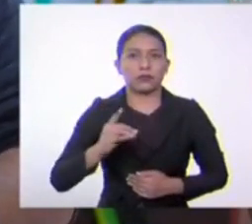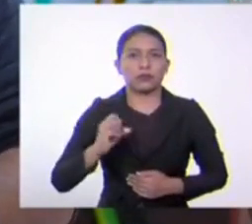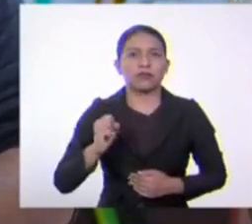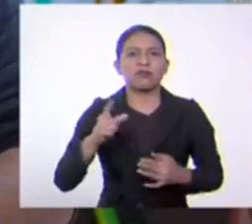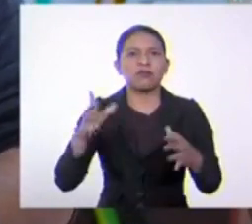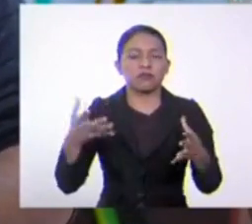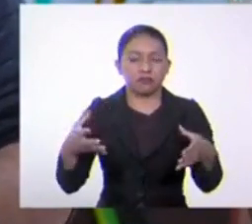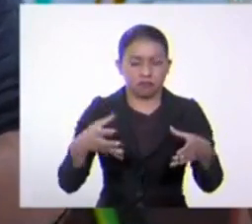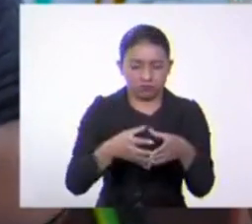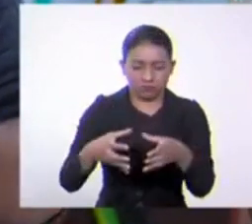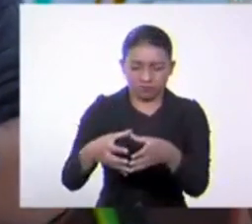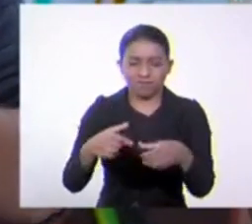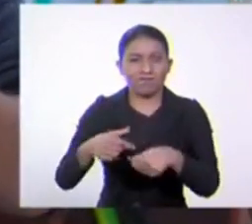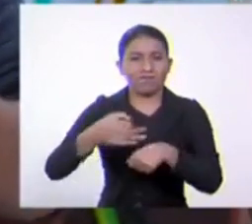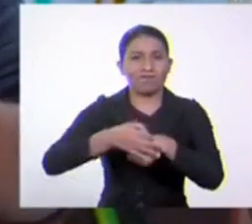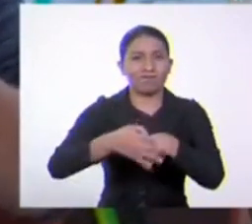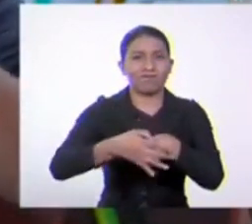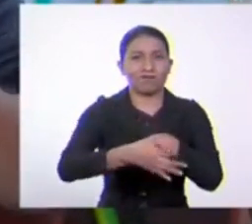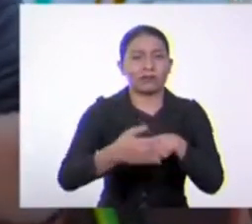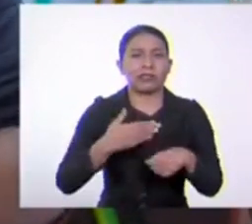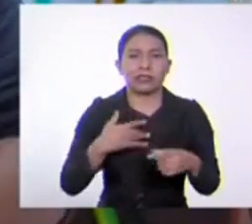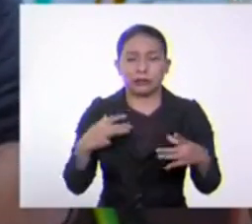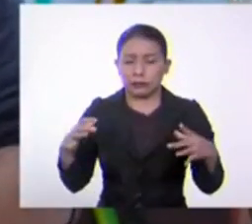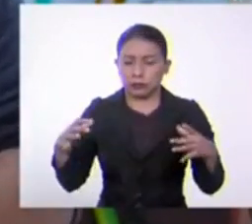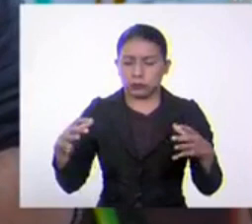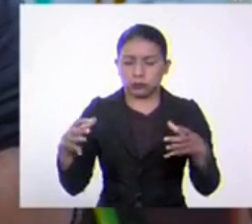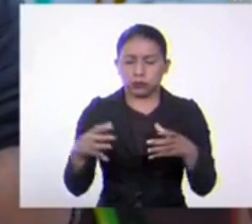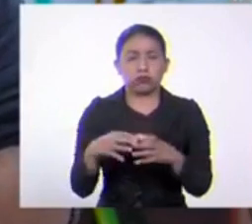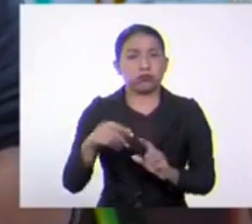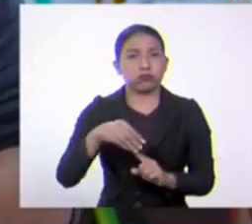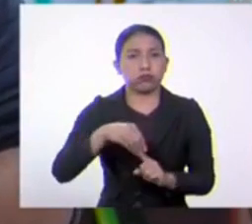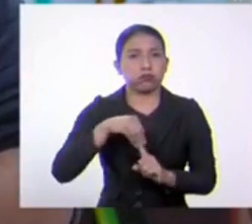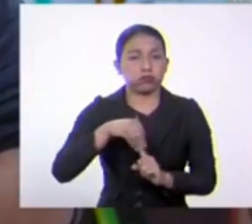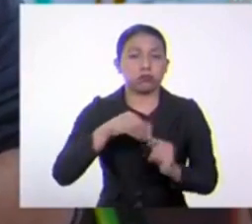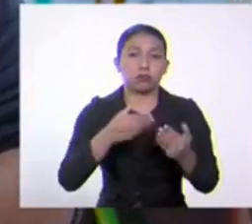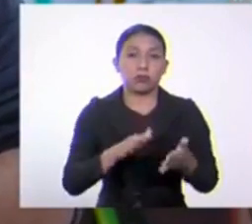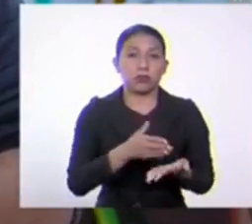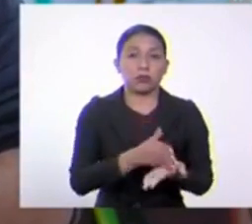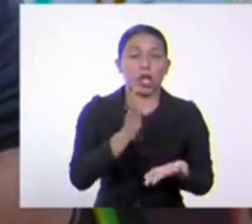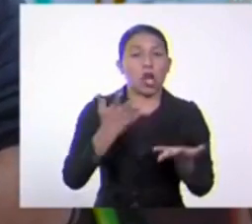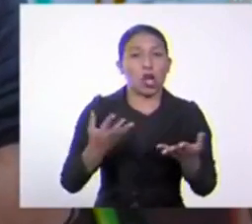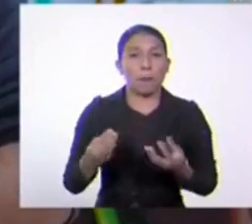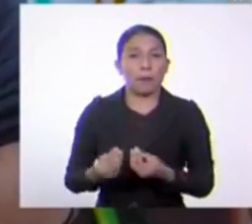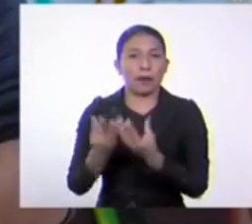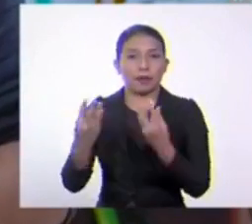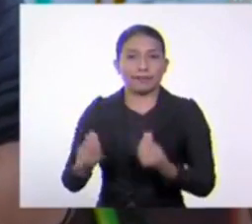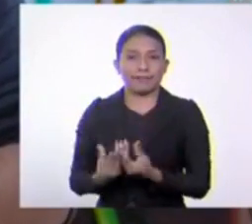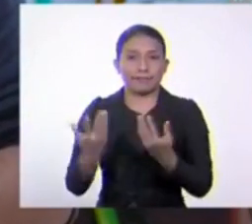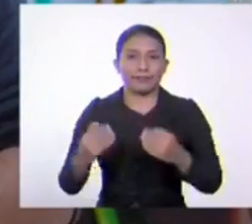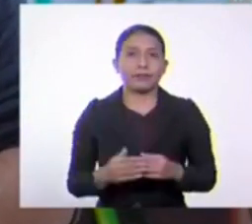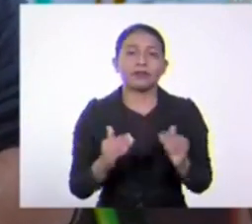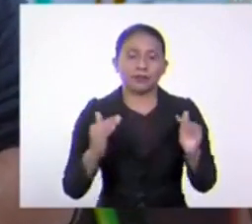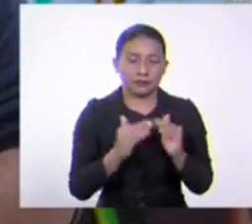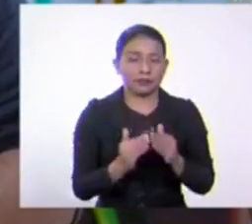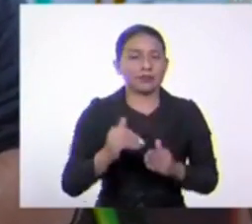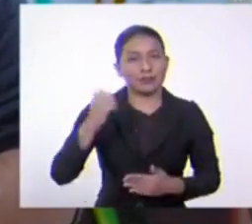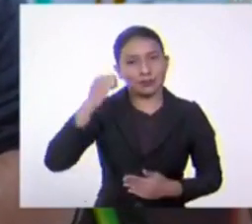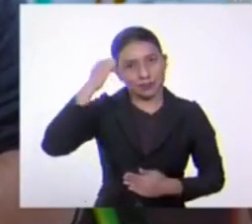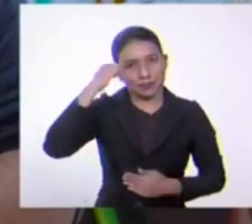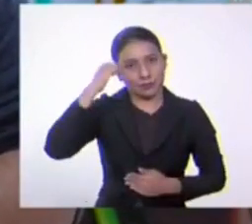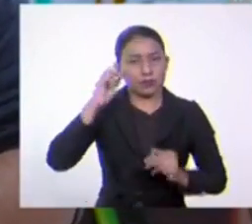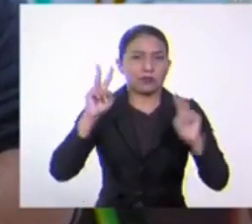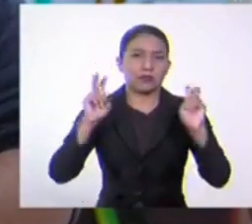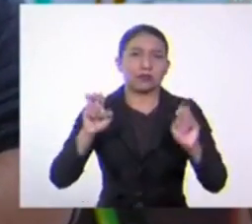de células que se van agrupando y se van especializando tanto en animales como vegetales. Y también hemos aprendido sobre